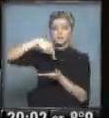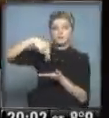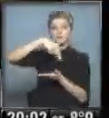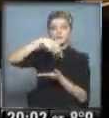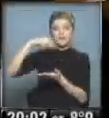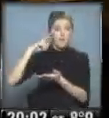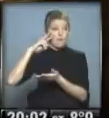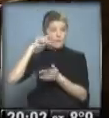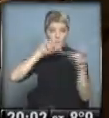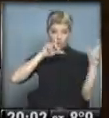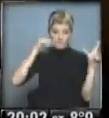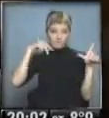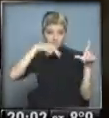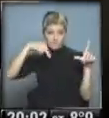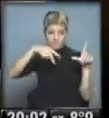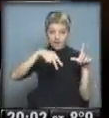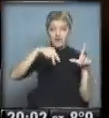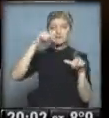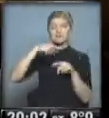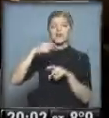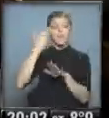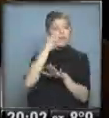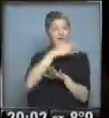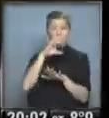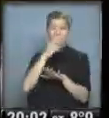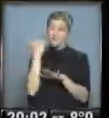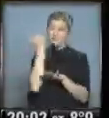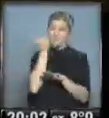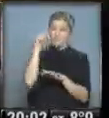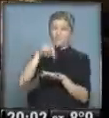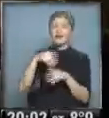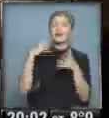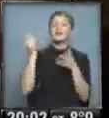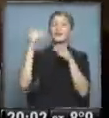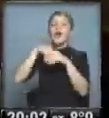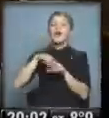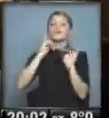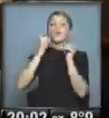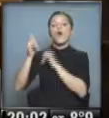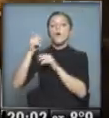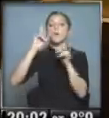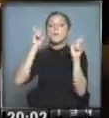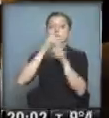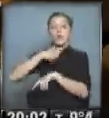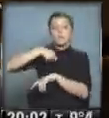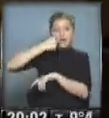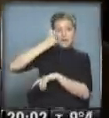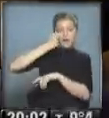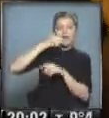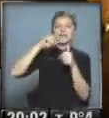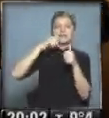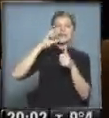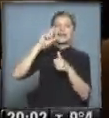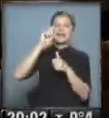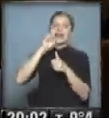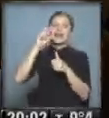la Providencia en Río de Janeiro, que, como les decía Pablo, está destinado a los jóvenes adictos, sobre todo al crack. Y hay